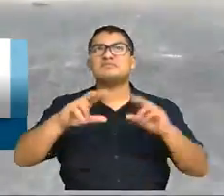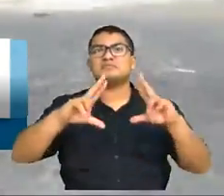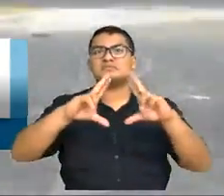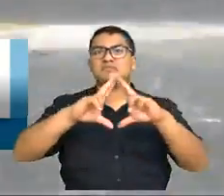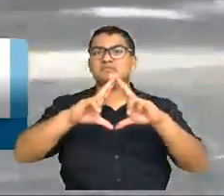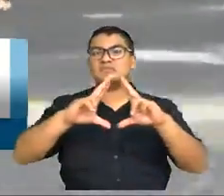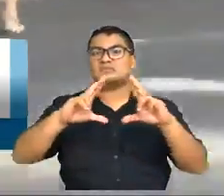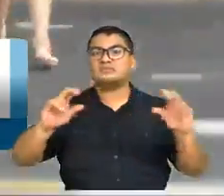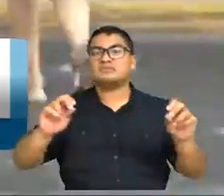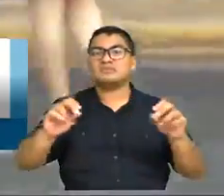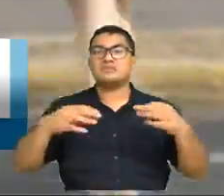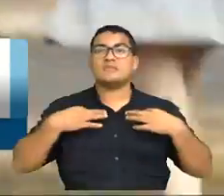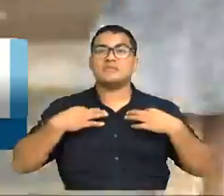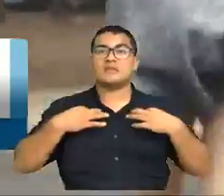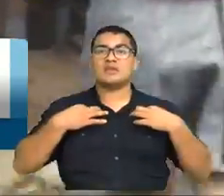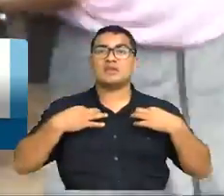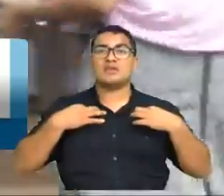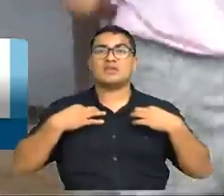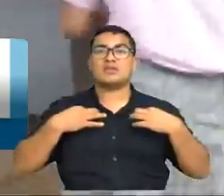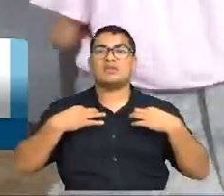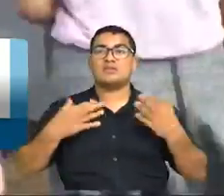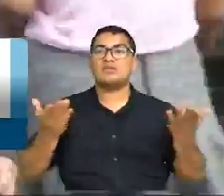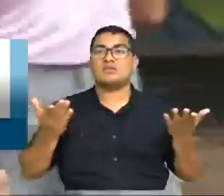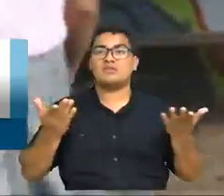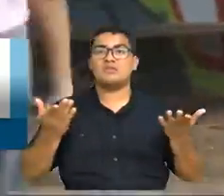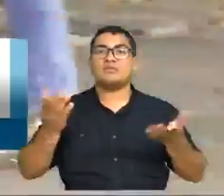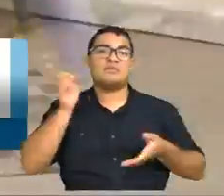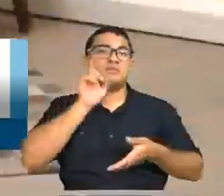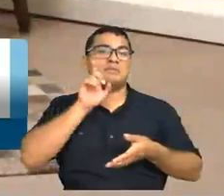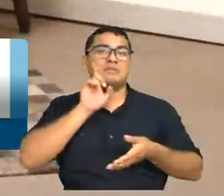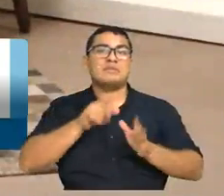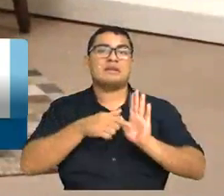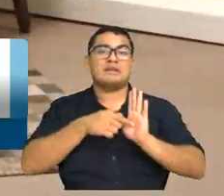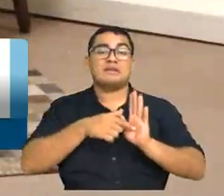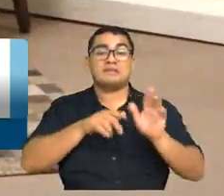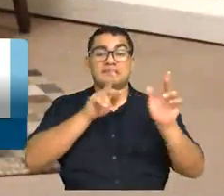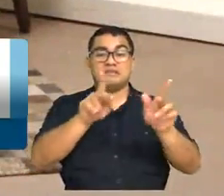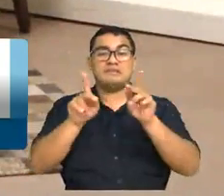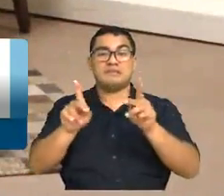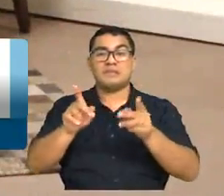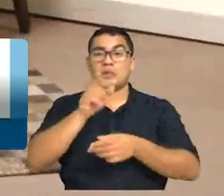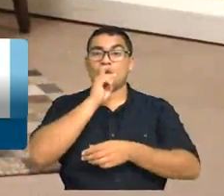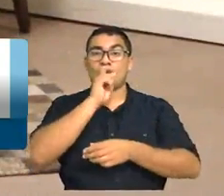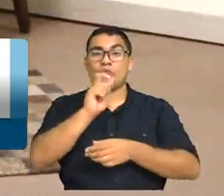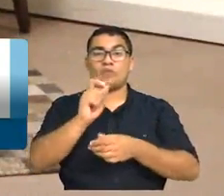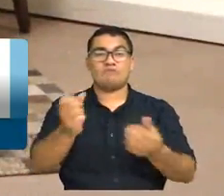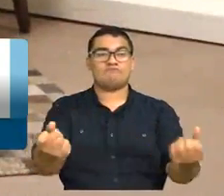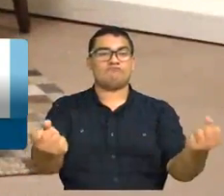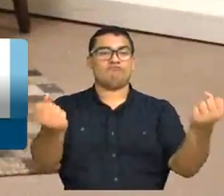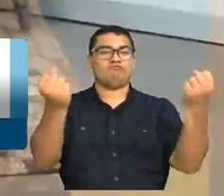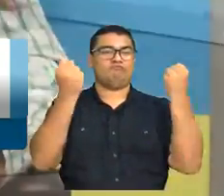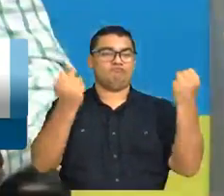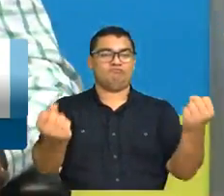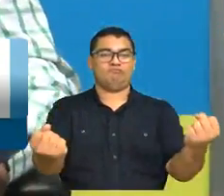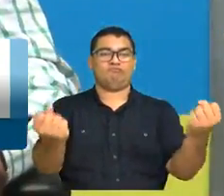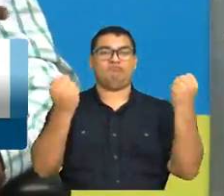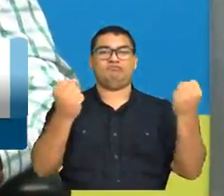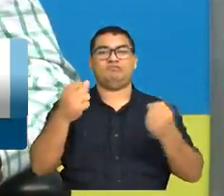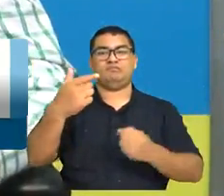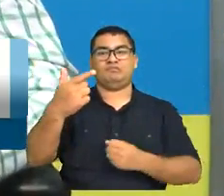ropa sintética. Esas personas que van al gimnasio, por ejemplo, al gym a hacer ejercicio, incluso hay